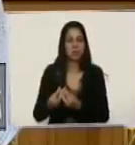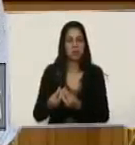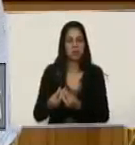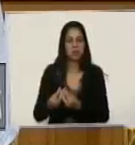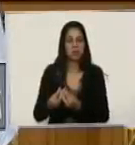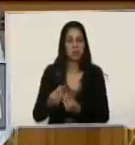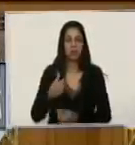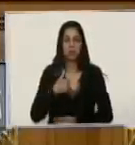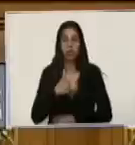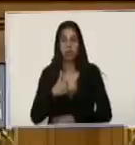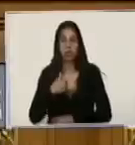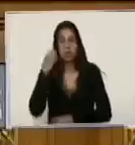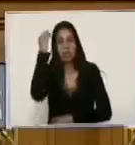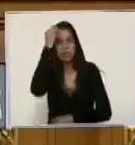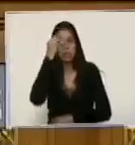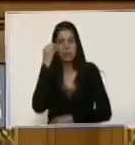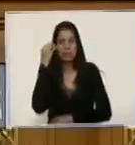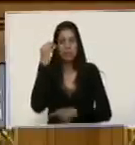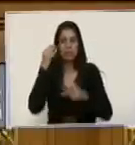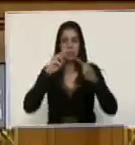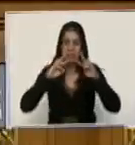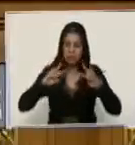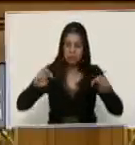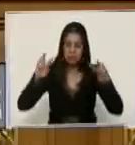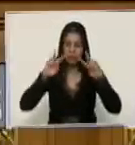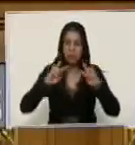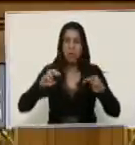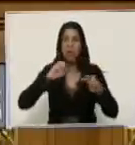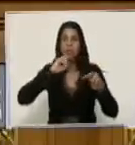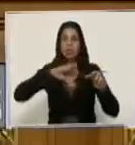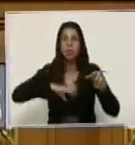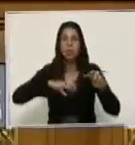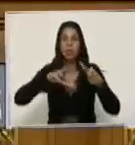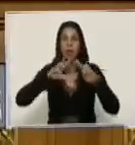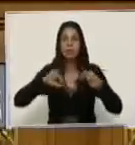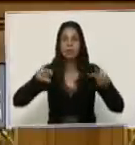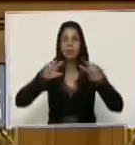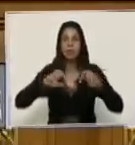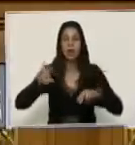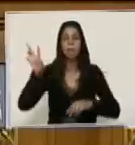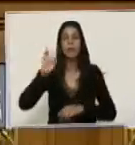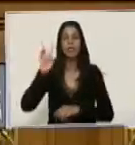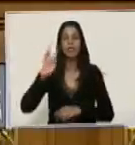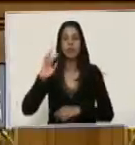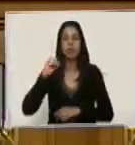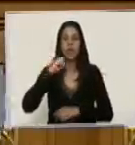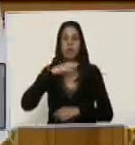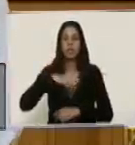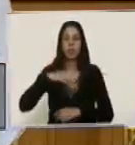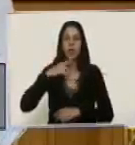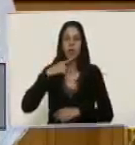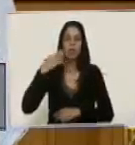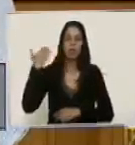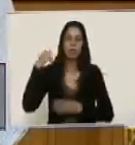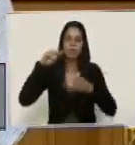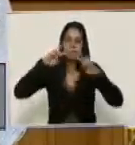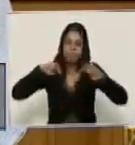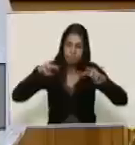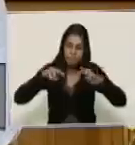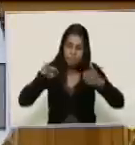he revisado la historia nuestra, y